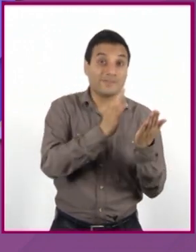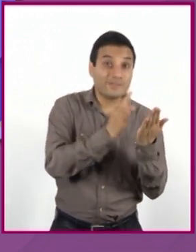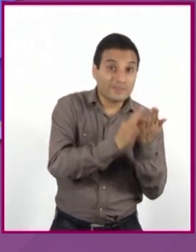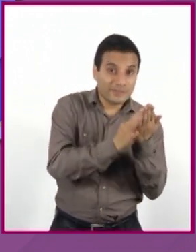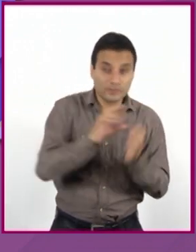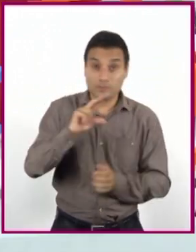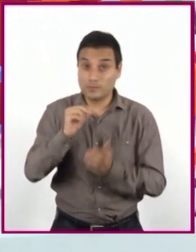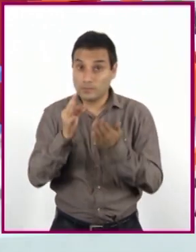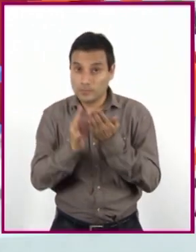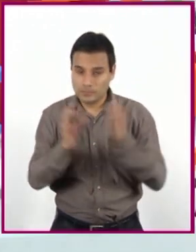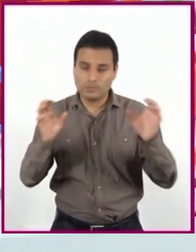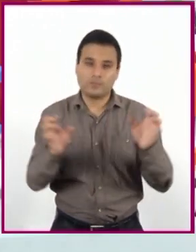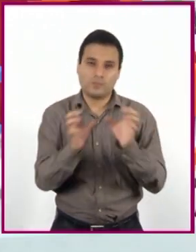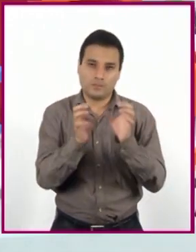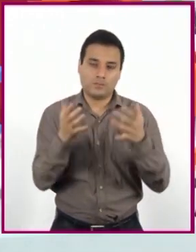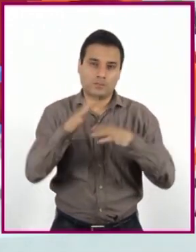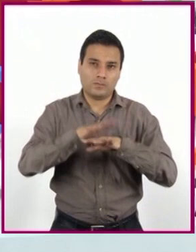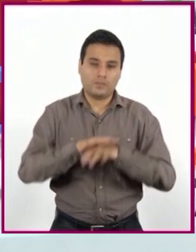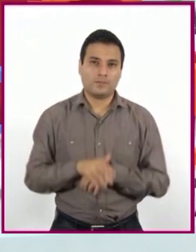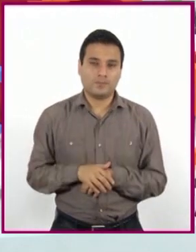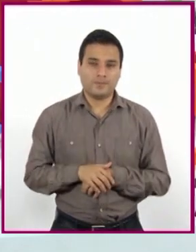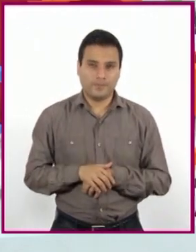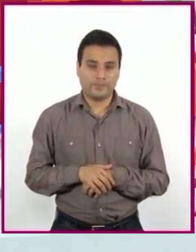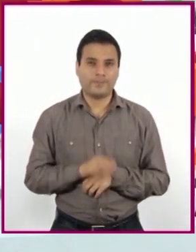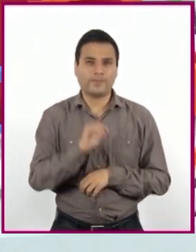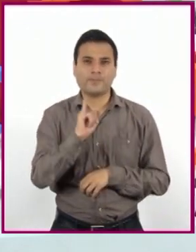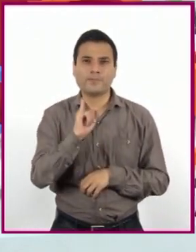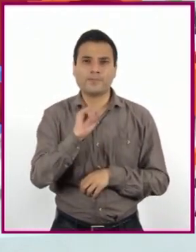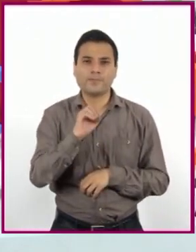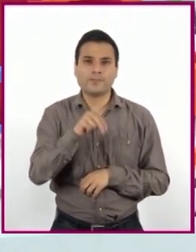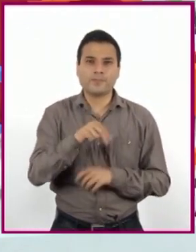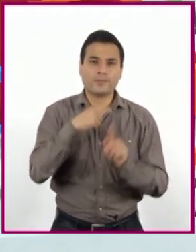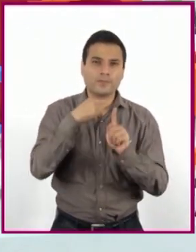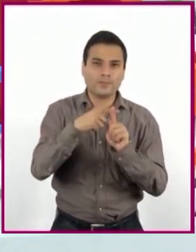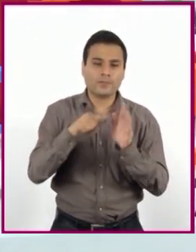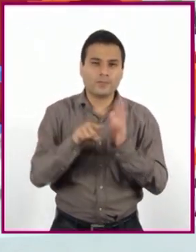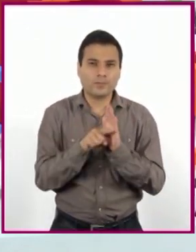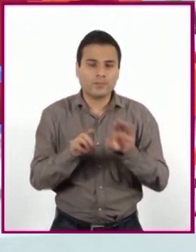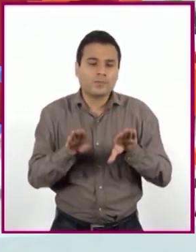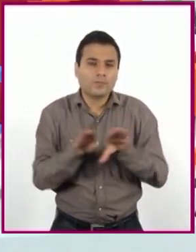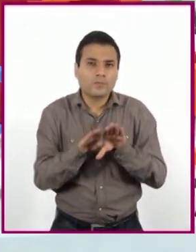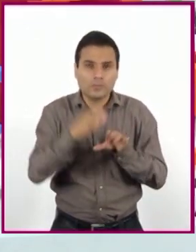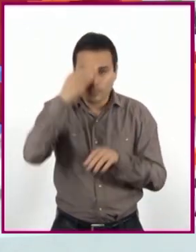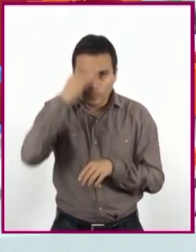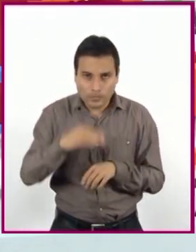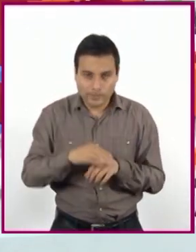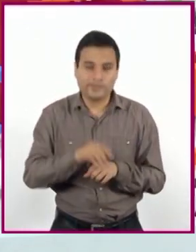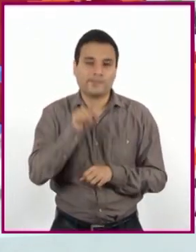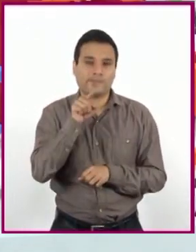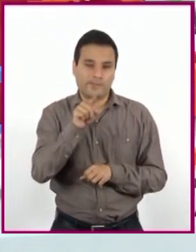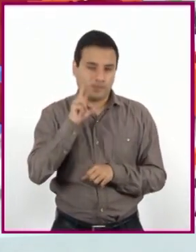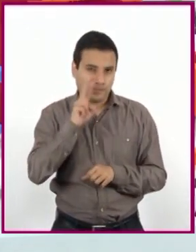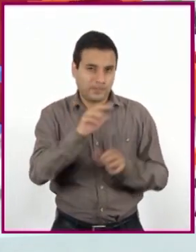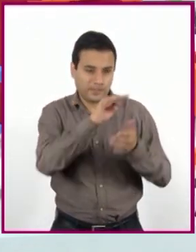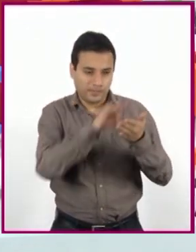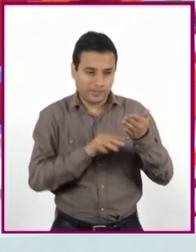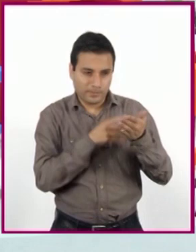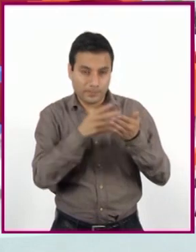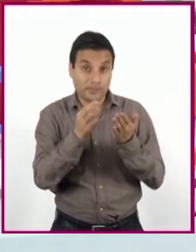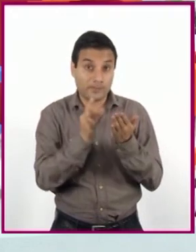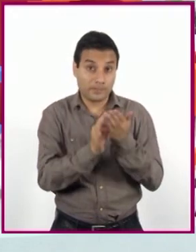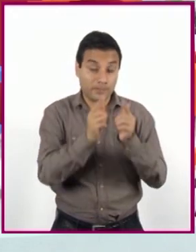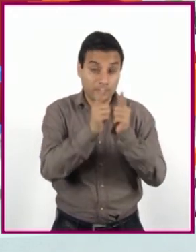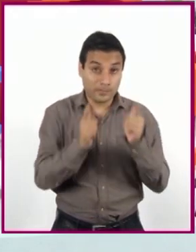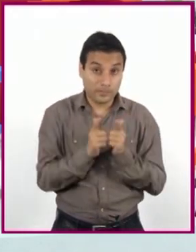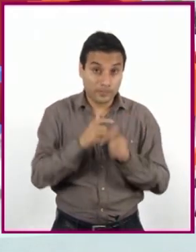no metales. La carga de un ion se puede predecir por la posición en la tabla periódica. Todos los metales del grupo